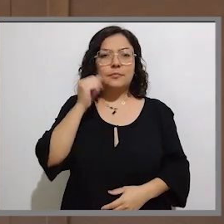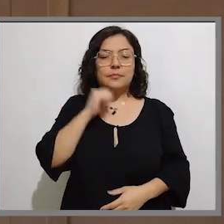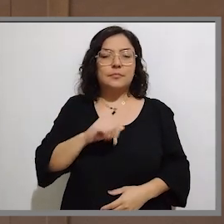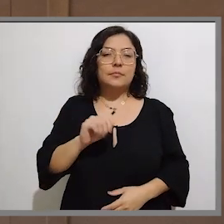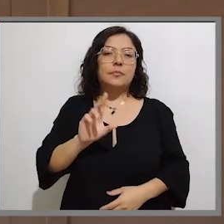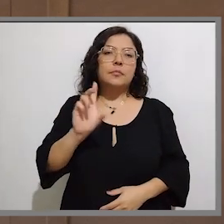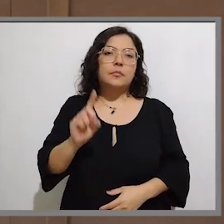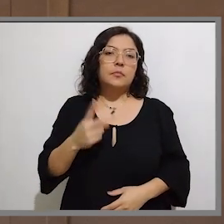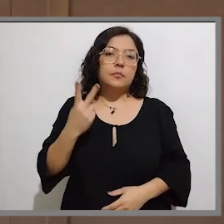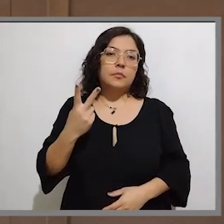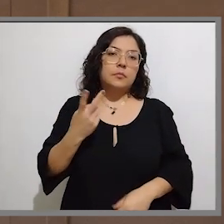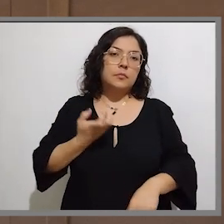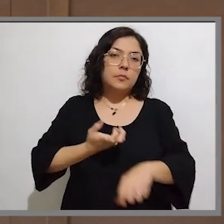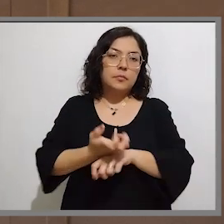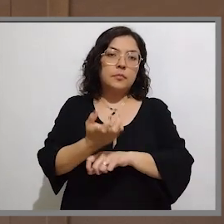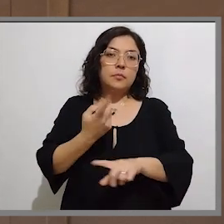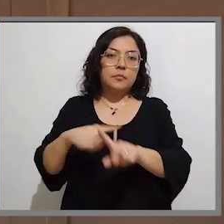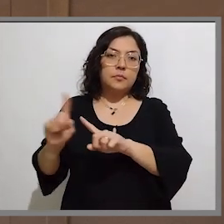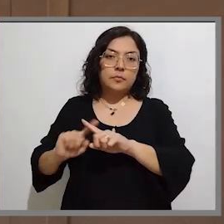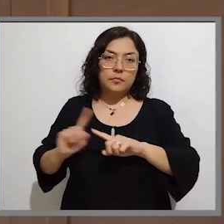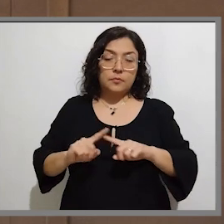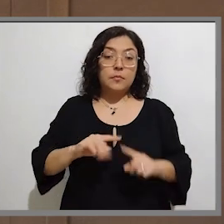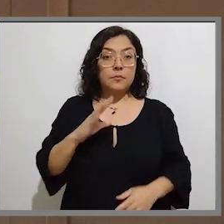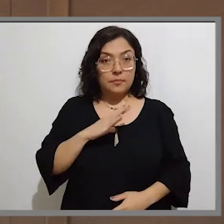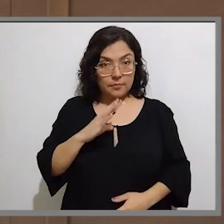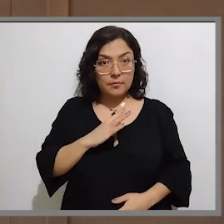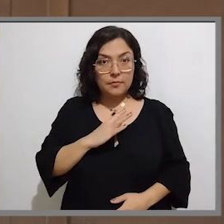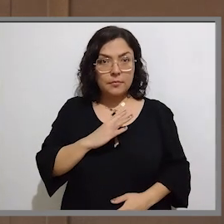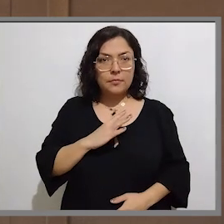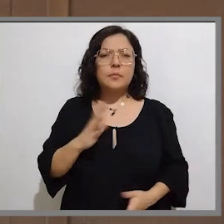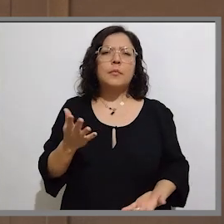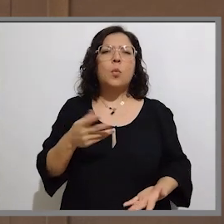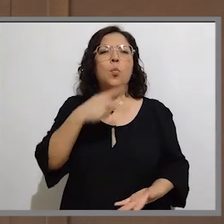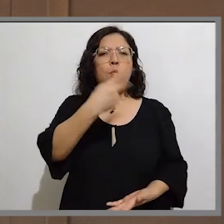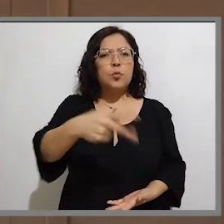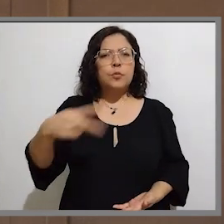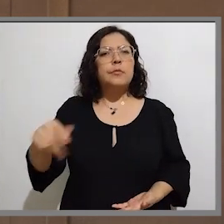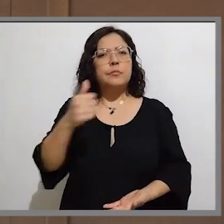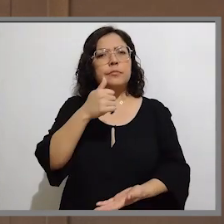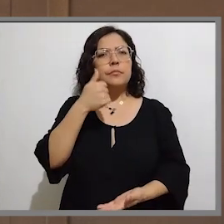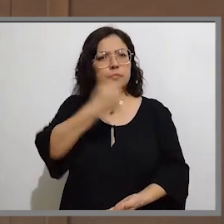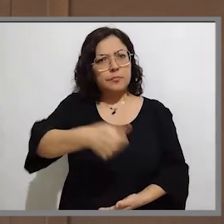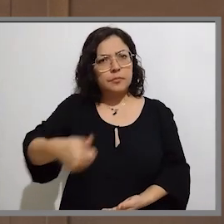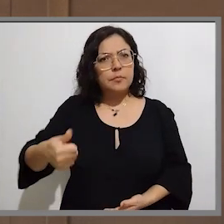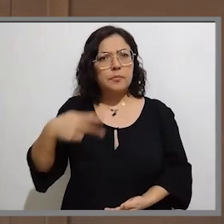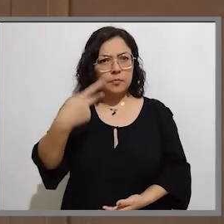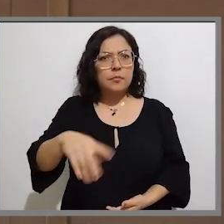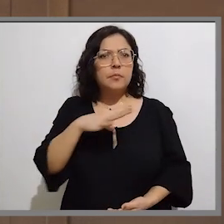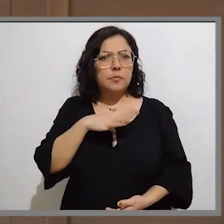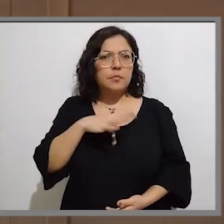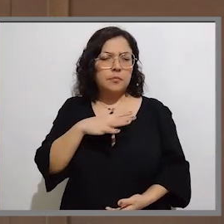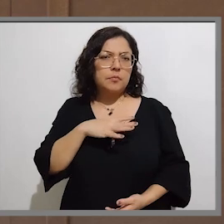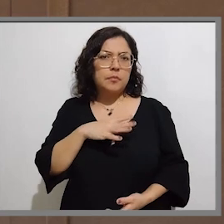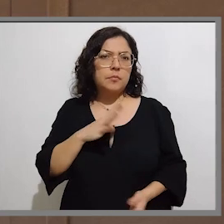en las 32 entidades federativas, hay un organismo público local electoral que de alguna forma se tiene